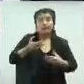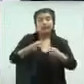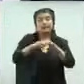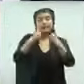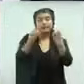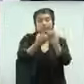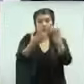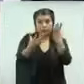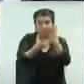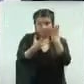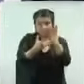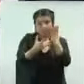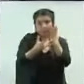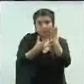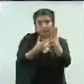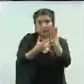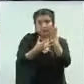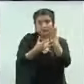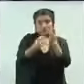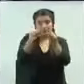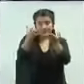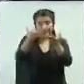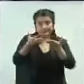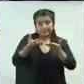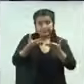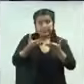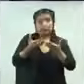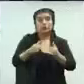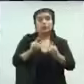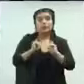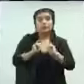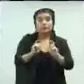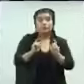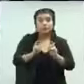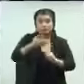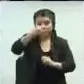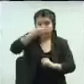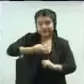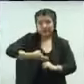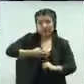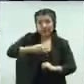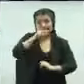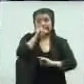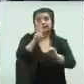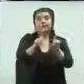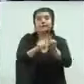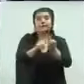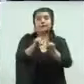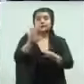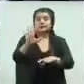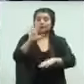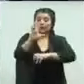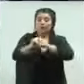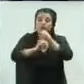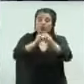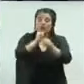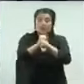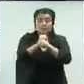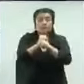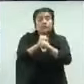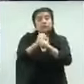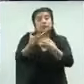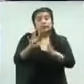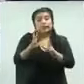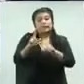se hace con la disposición del mantenimiento garantizado por lo menos por 5 años, que es la vida, digamos,